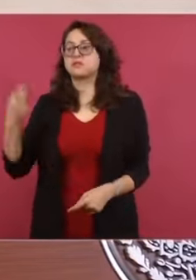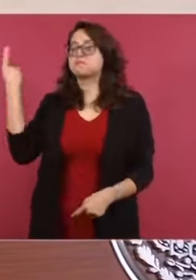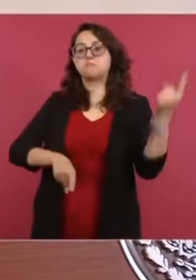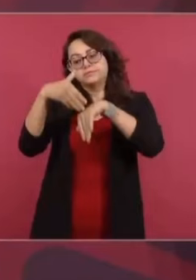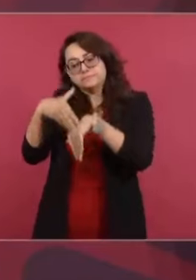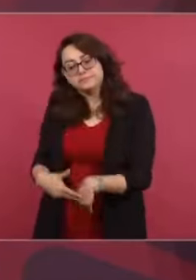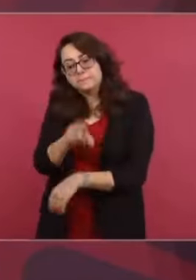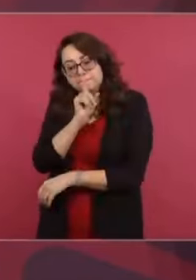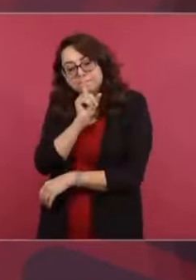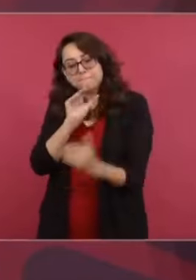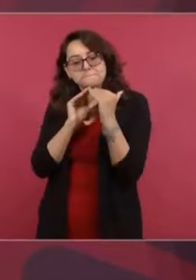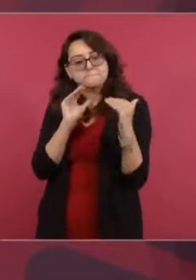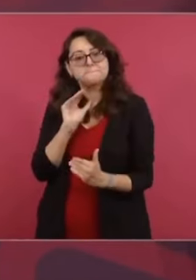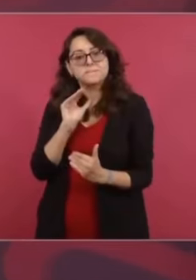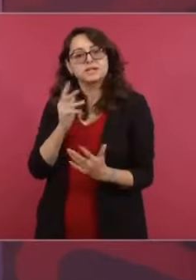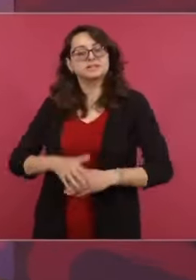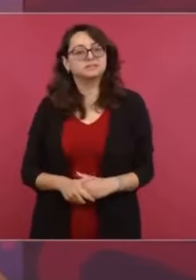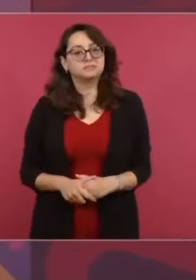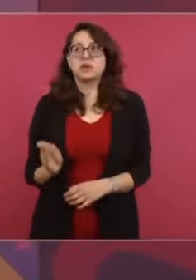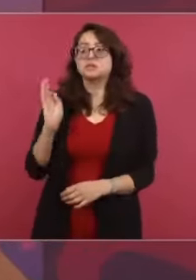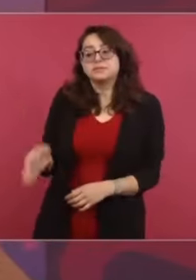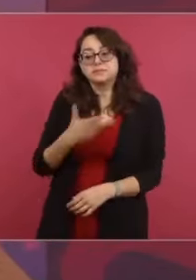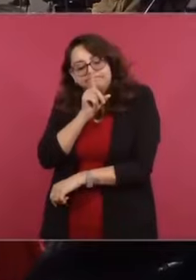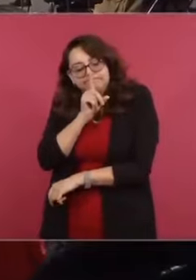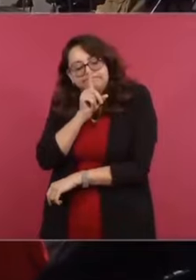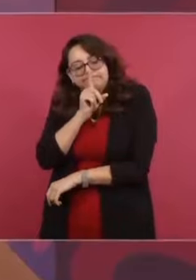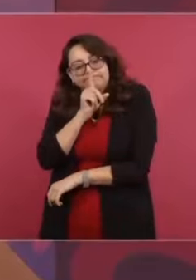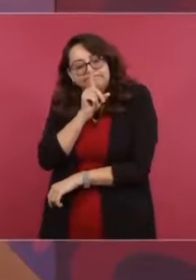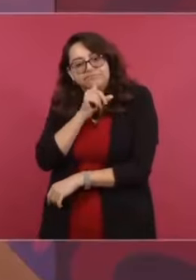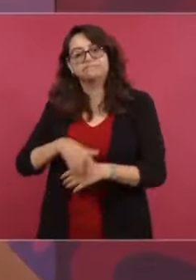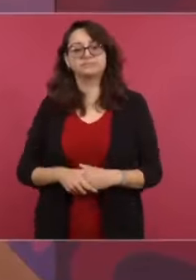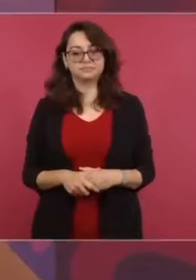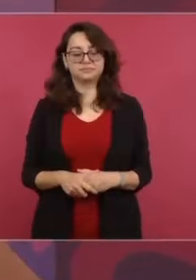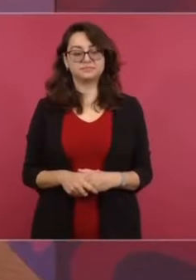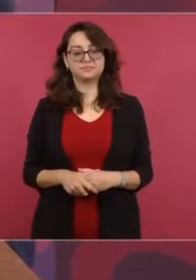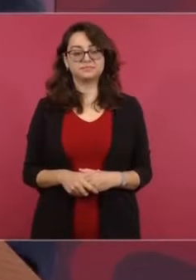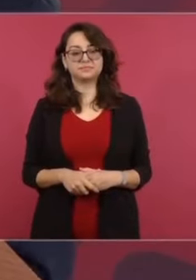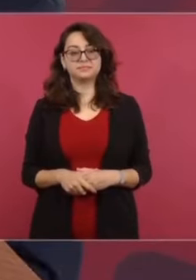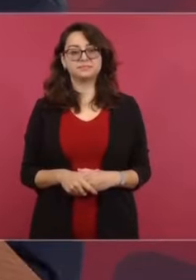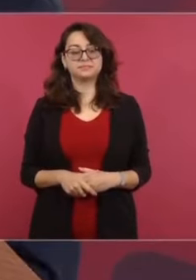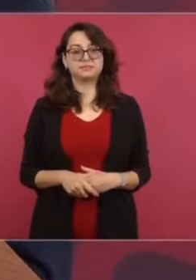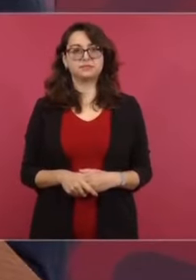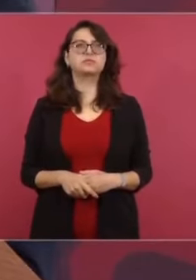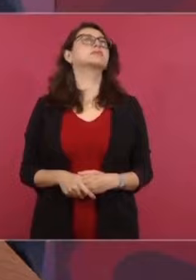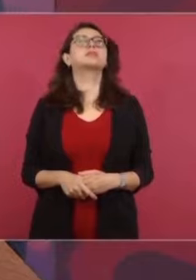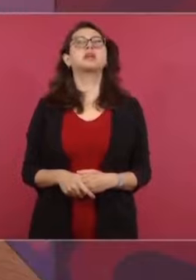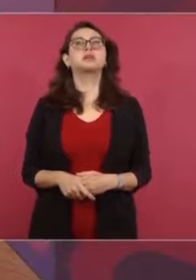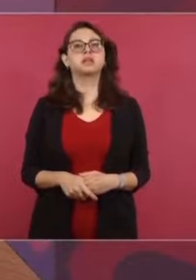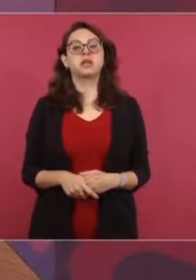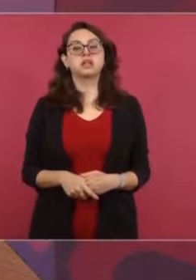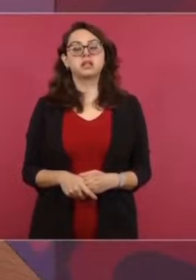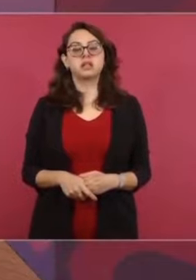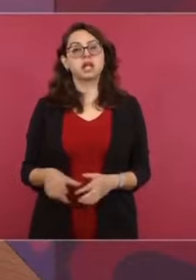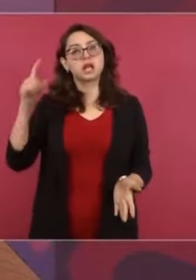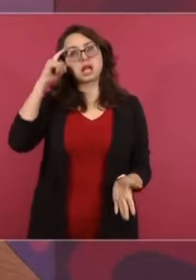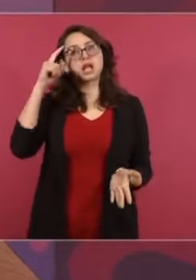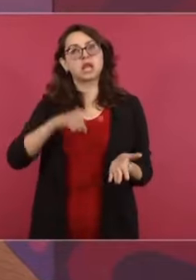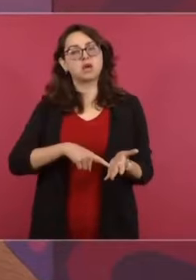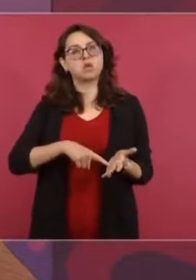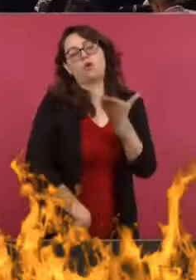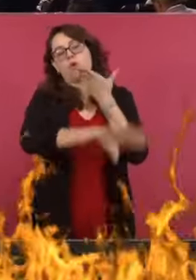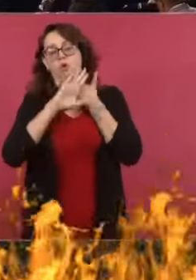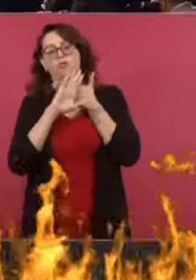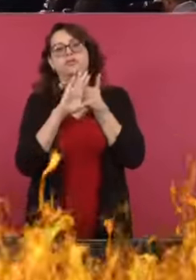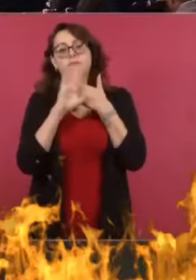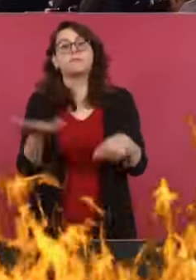de los poderes. Los ministros, todos subordinados. Toda la Corte. Solamente, yo creo que con el gobierno, sí, de la República Restaurada, con Lerdo y con